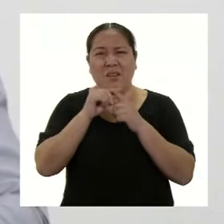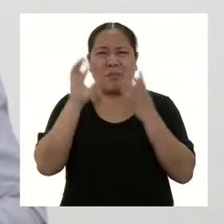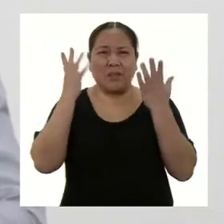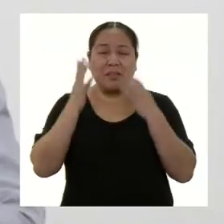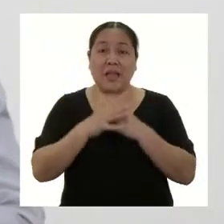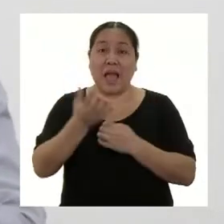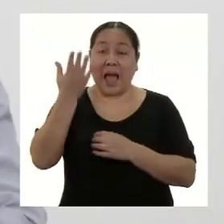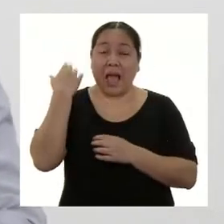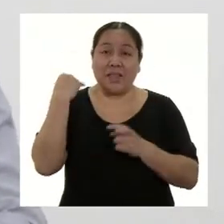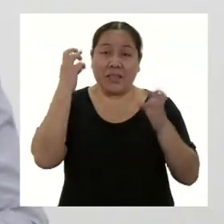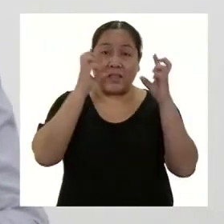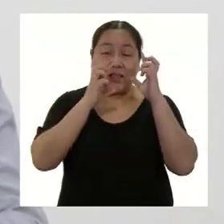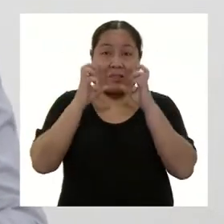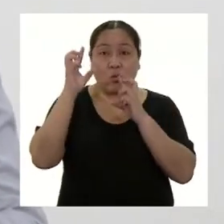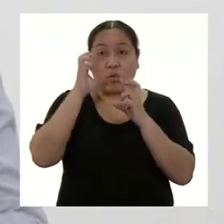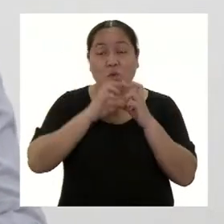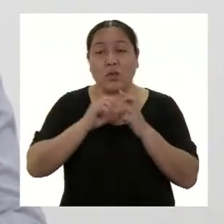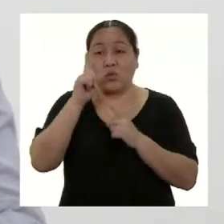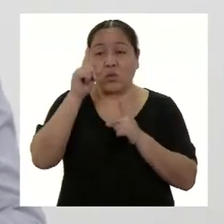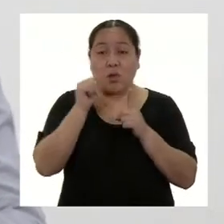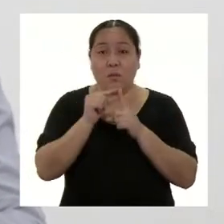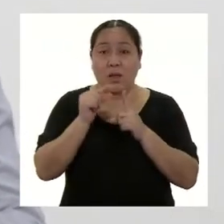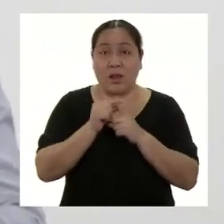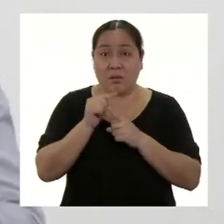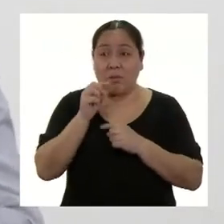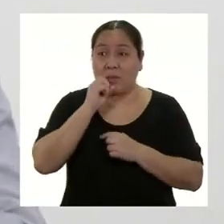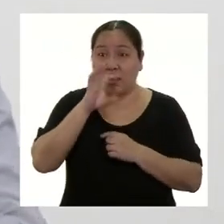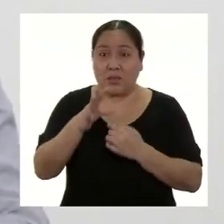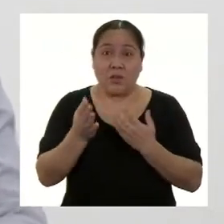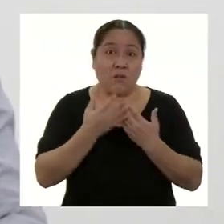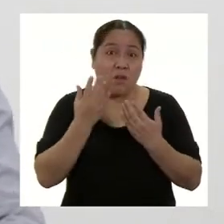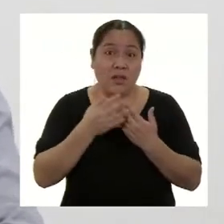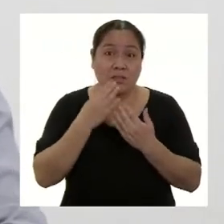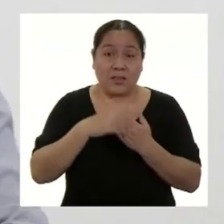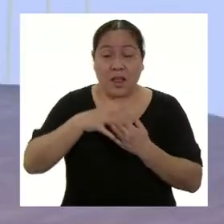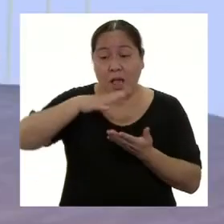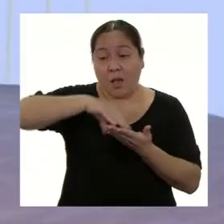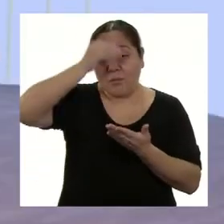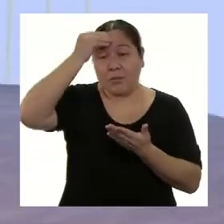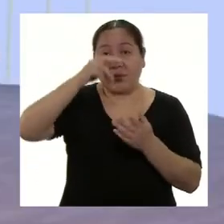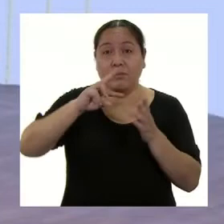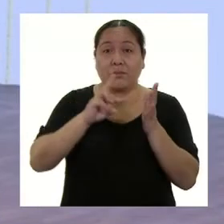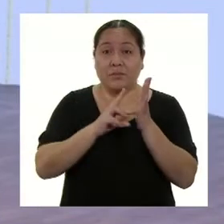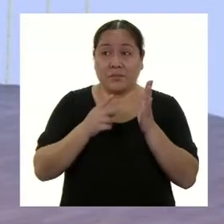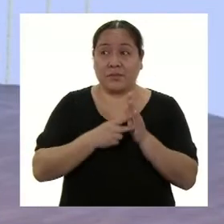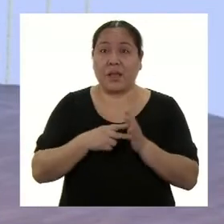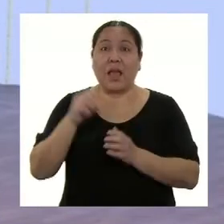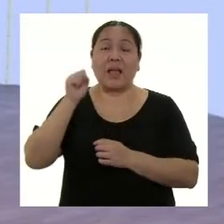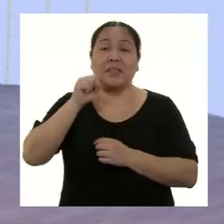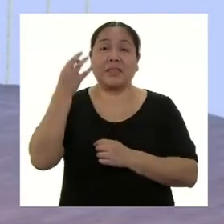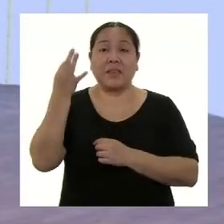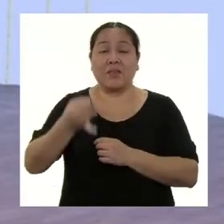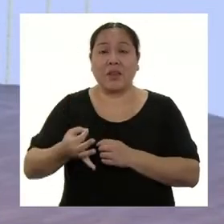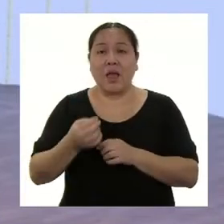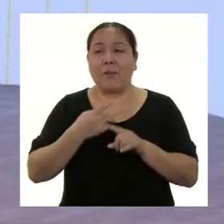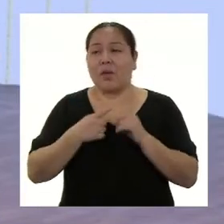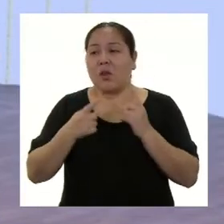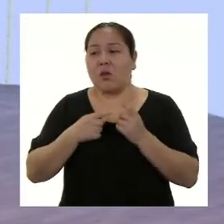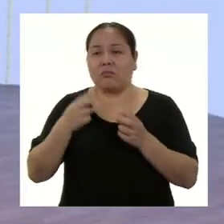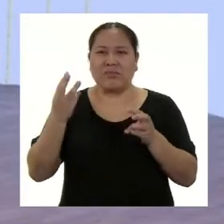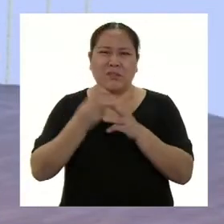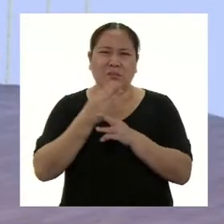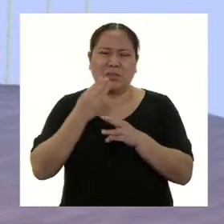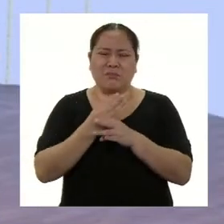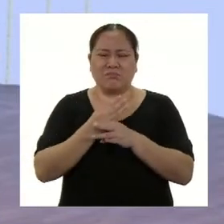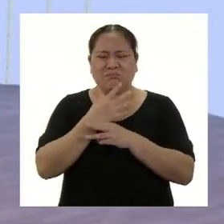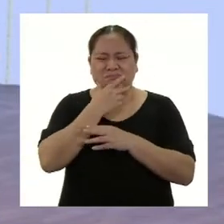tenido dudas sobre una palabra y te has dado cuenta que es muy fácil aprender lo que significan. Cierto, es solo que con las matemáticas suelo